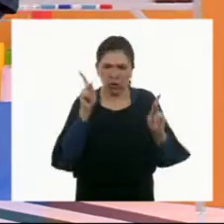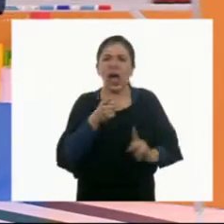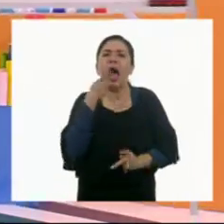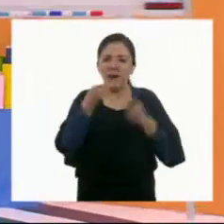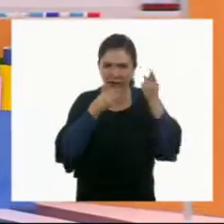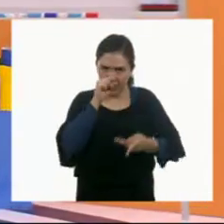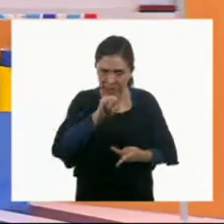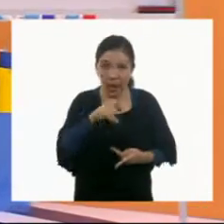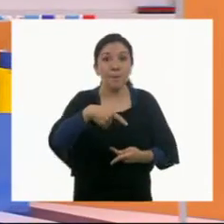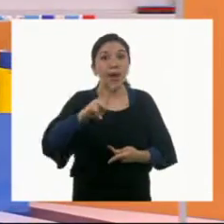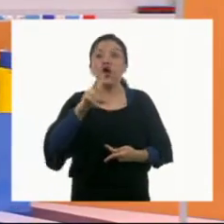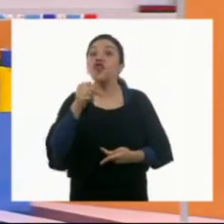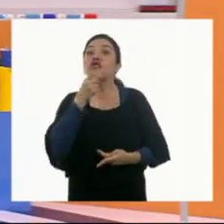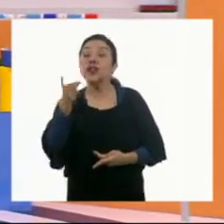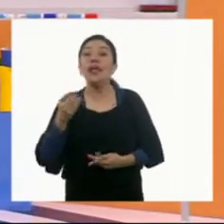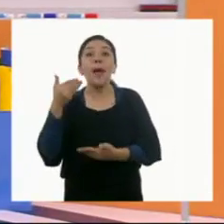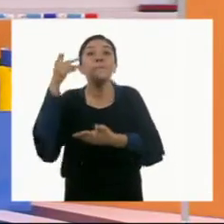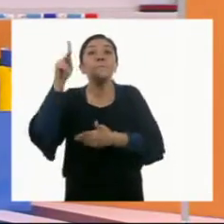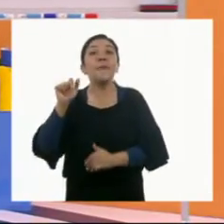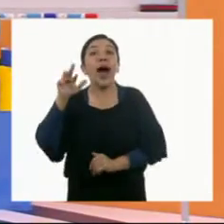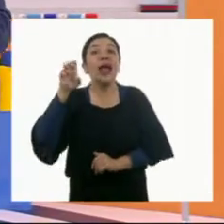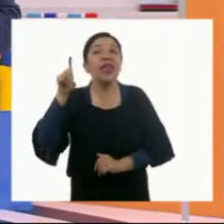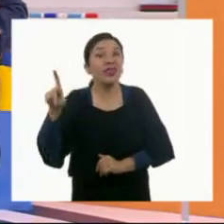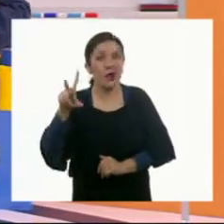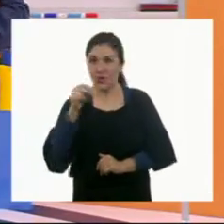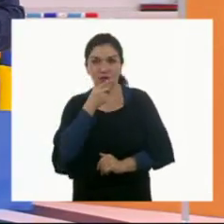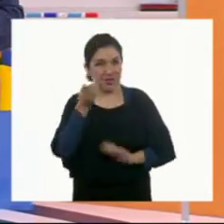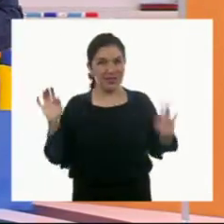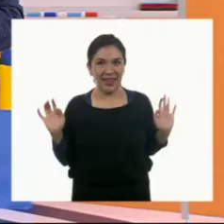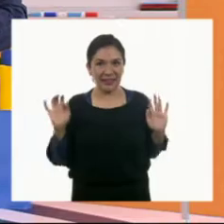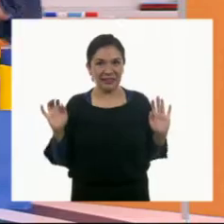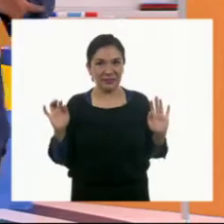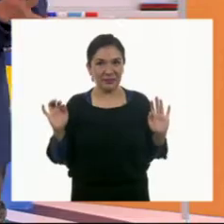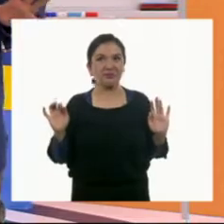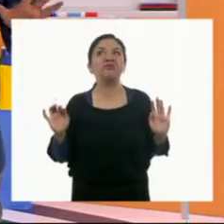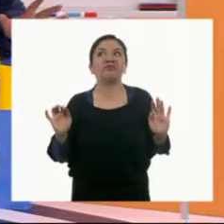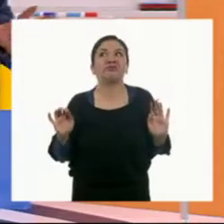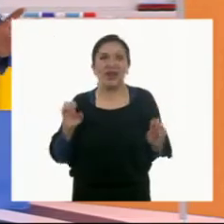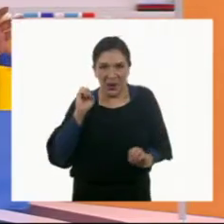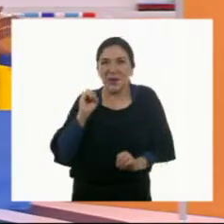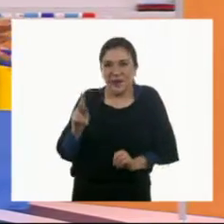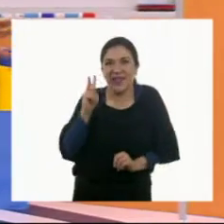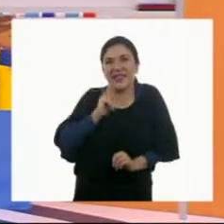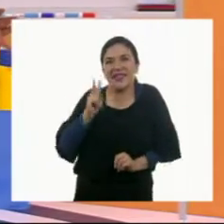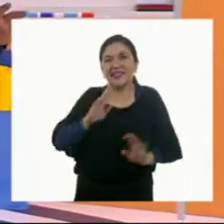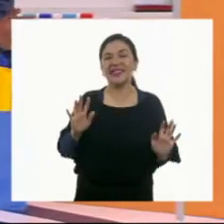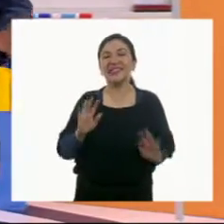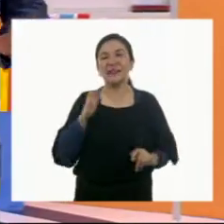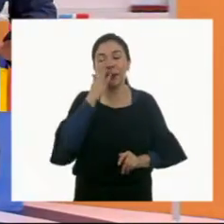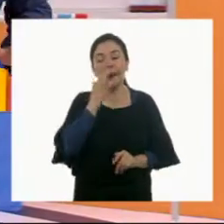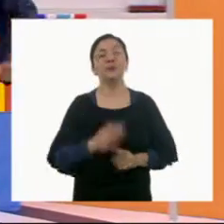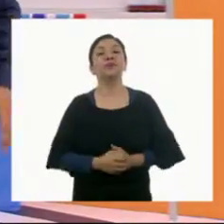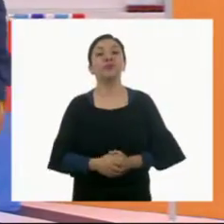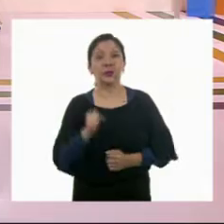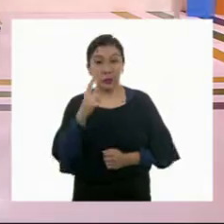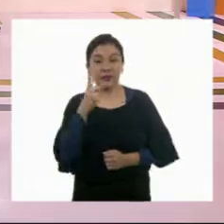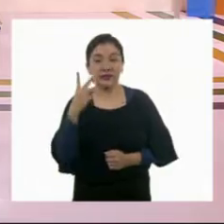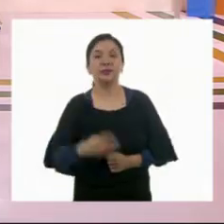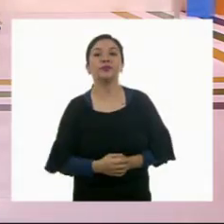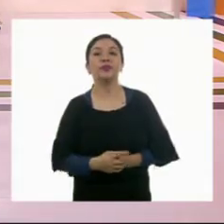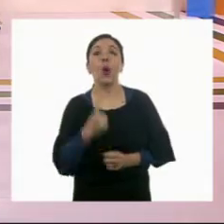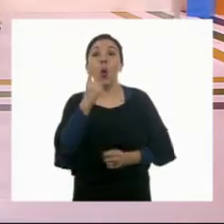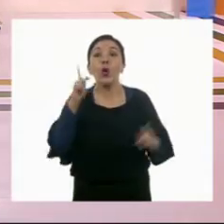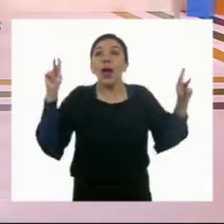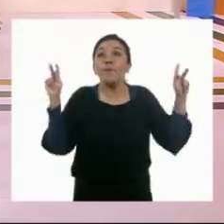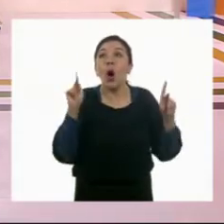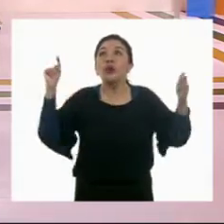mosca, pero ahora no digamos pared. ¿Te parece? Muy bien. A ver, vamos a ver cómo intentémoslo. Se escucha. Una, dos, tres.